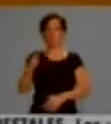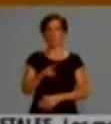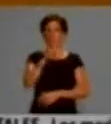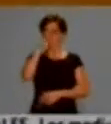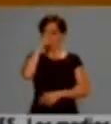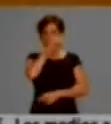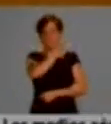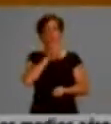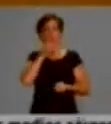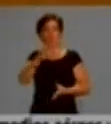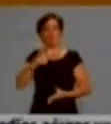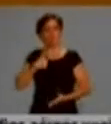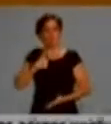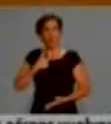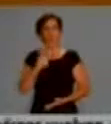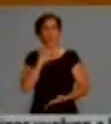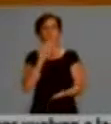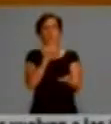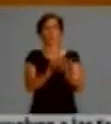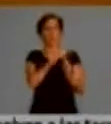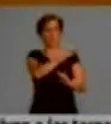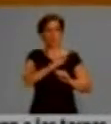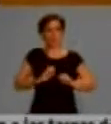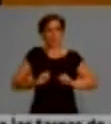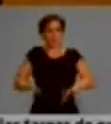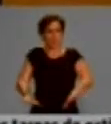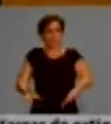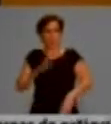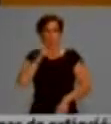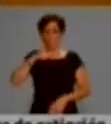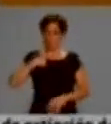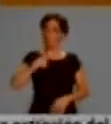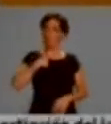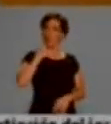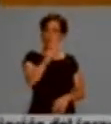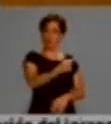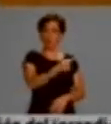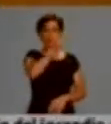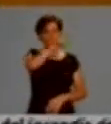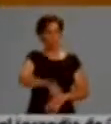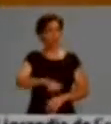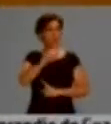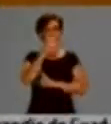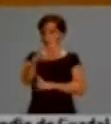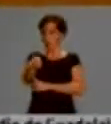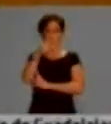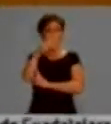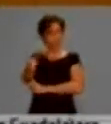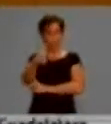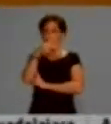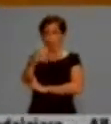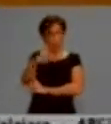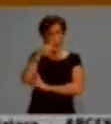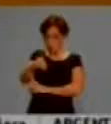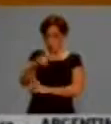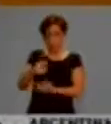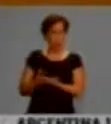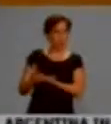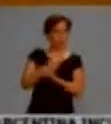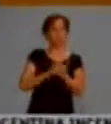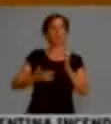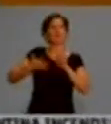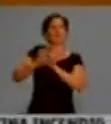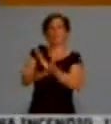pedí su dimisión, señor Rajoy, porque le dije, negarlo todo, como usted había hecho, era ponerse en manos del